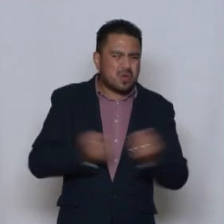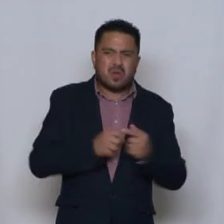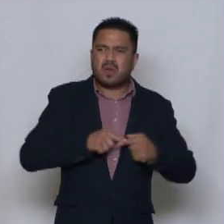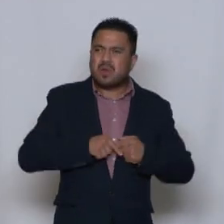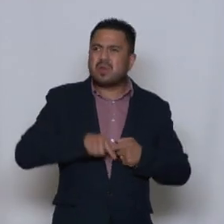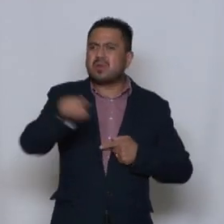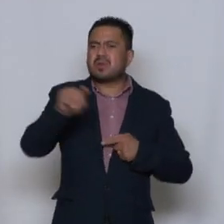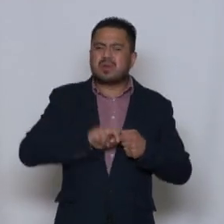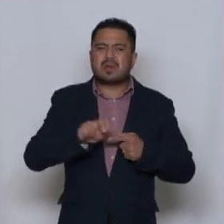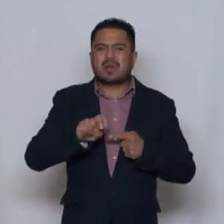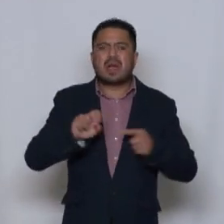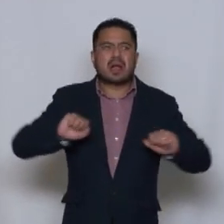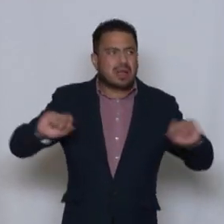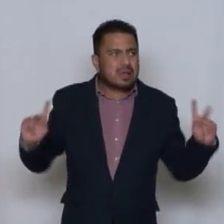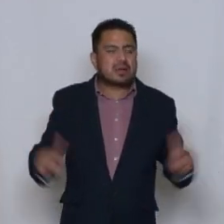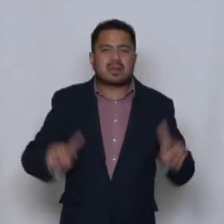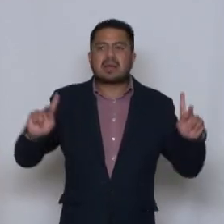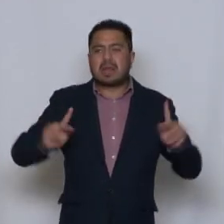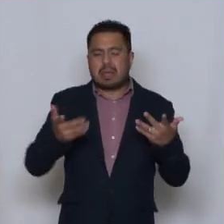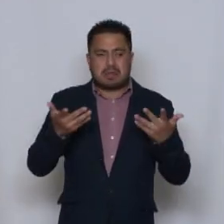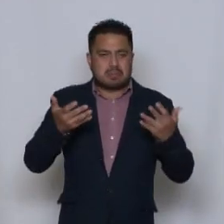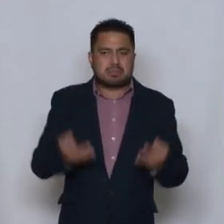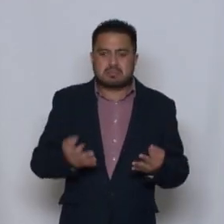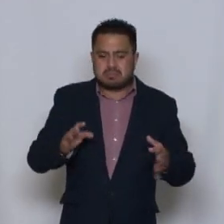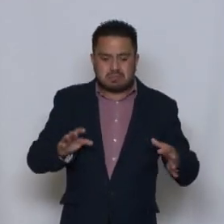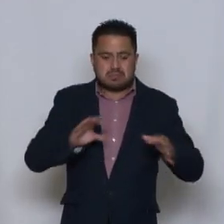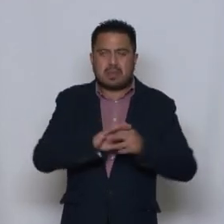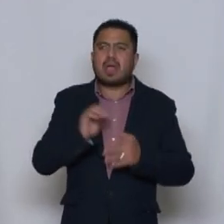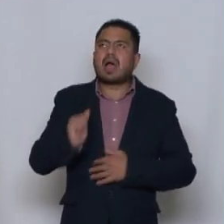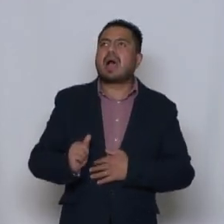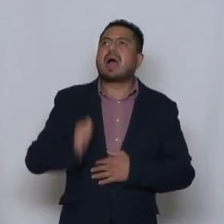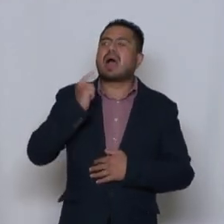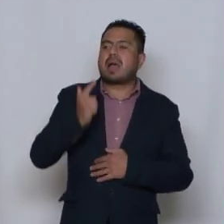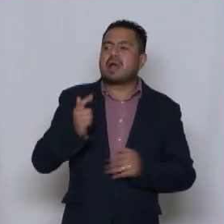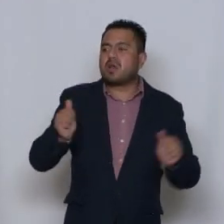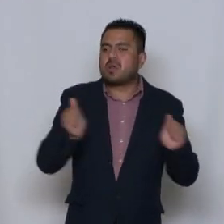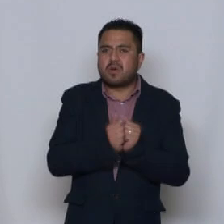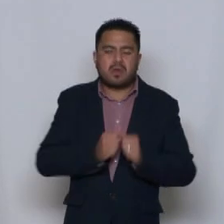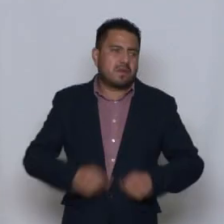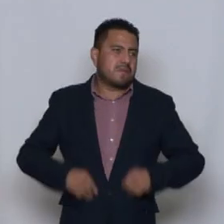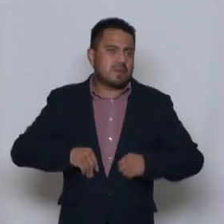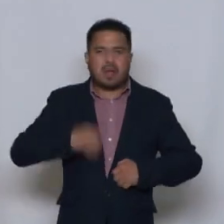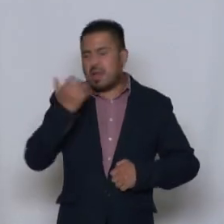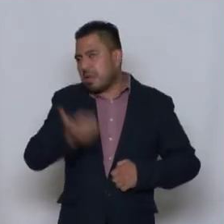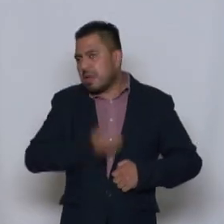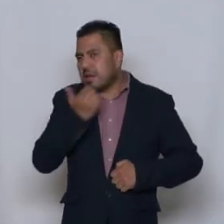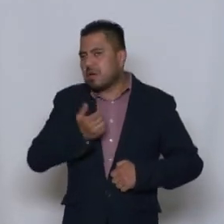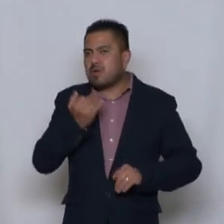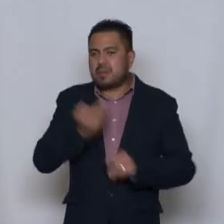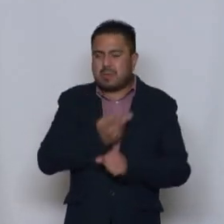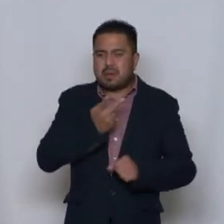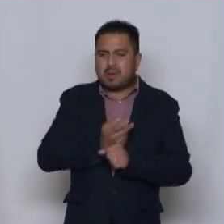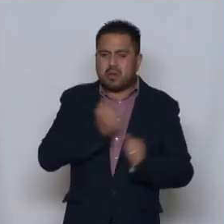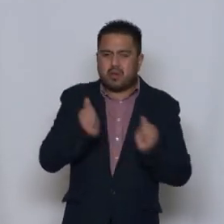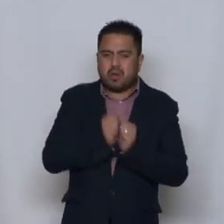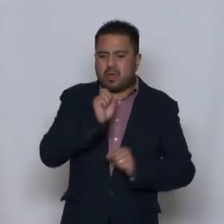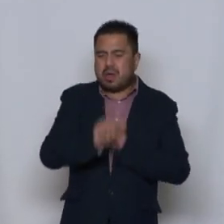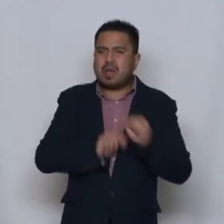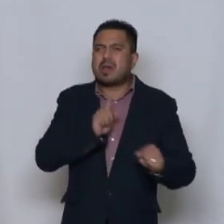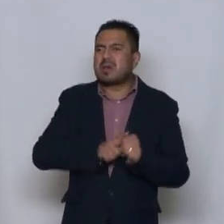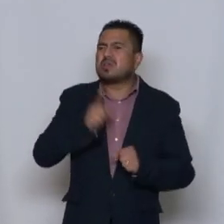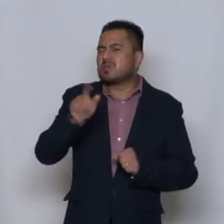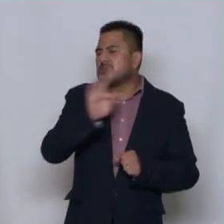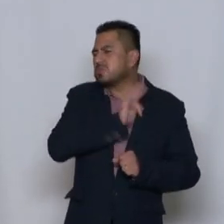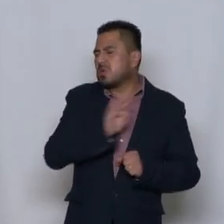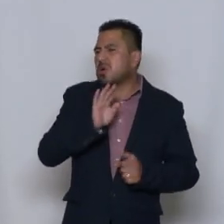las aves y pues realmente ligarlos a algo de la vida cotidiana, ¿no? Que es lo que está pasando con los animales. Si pudiera